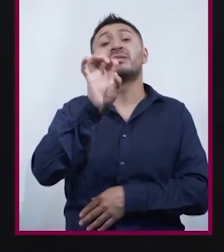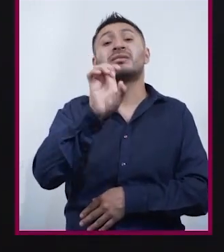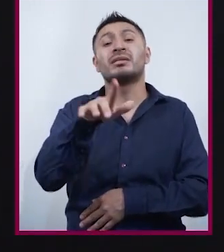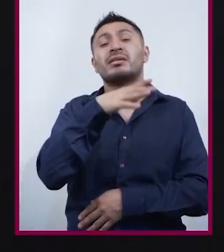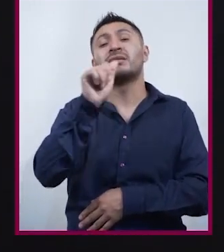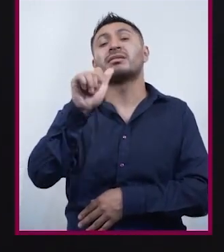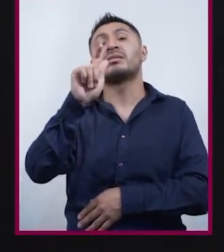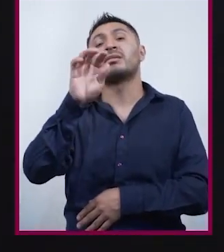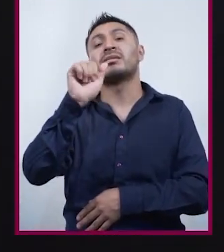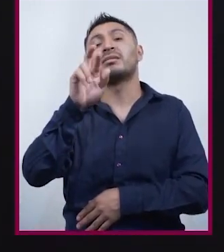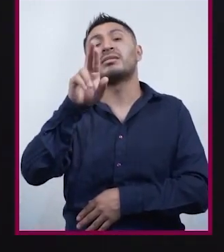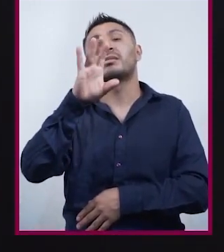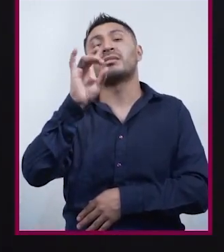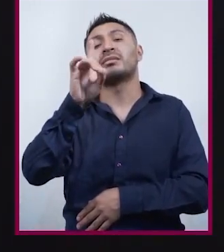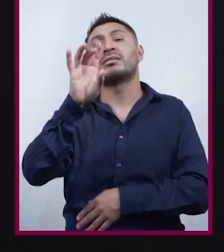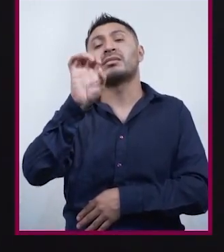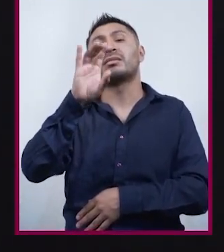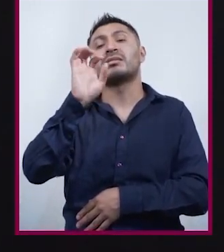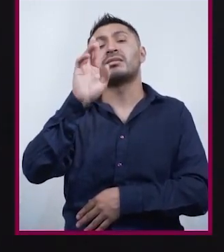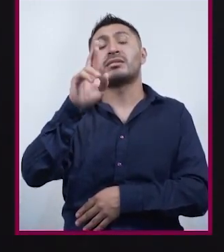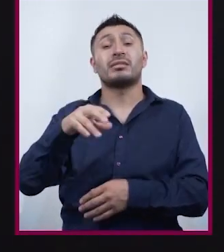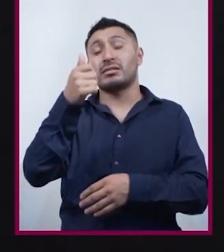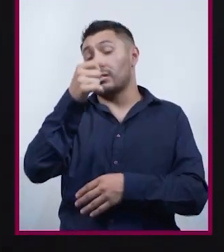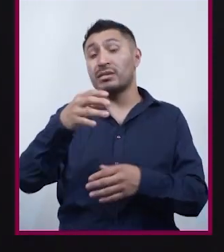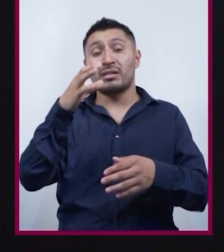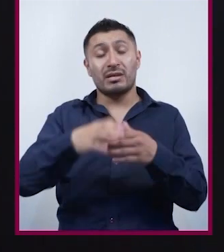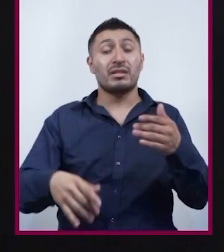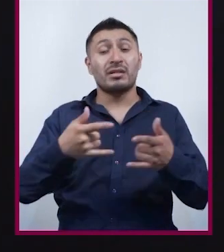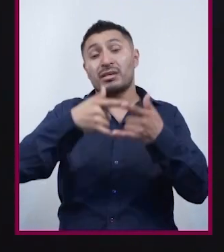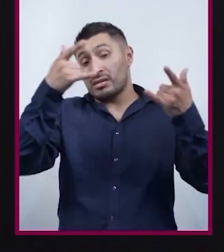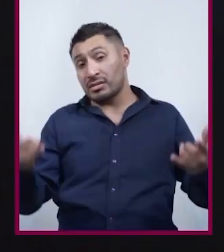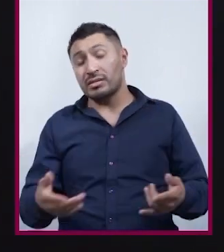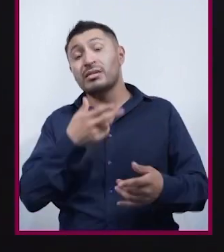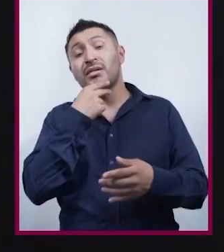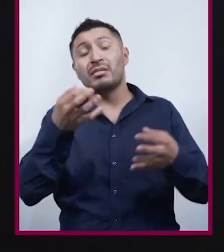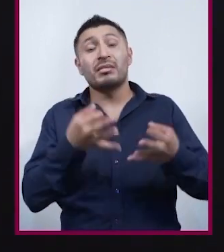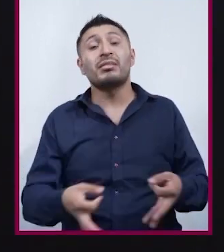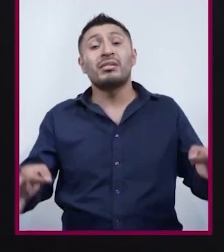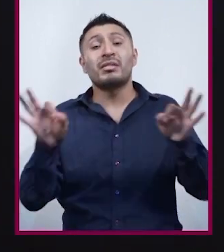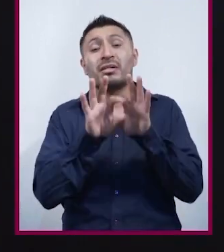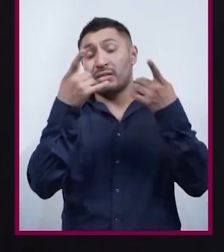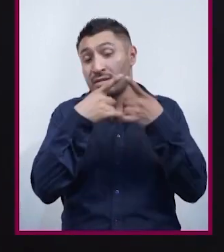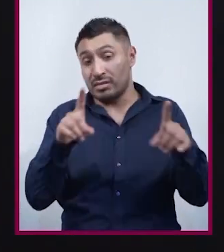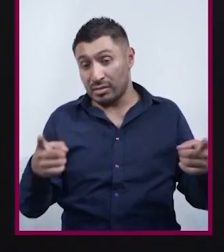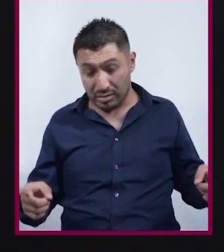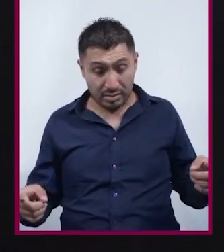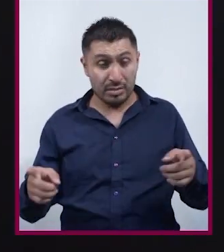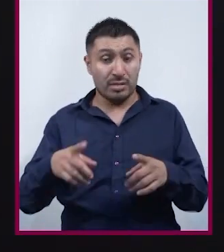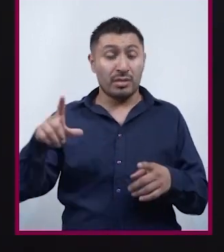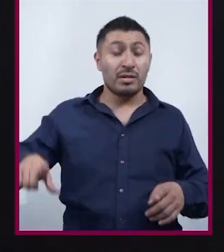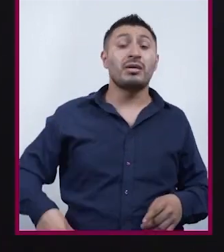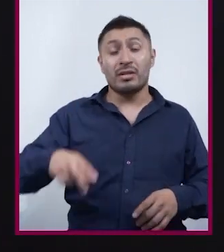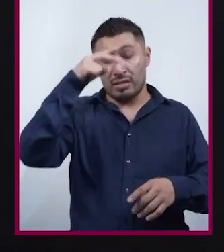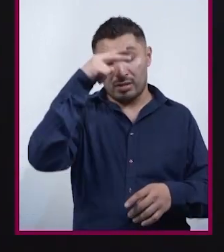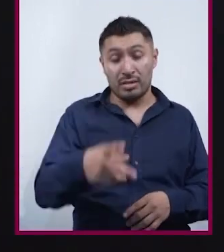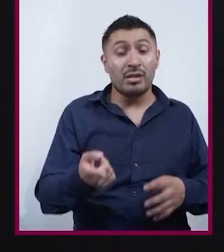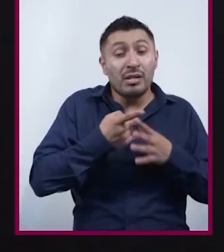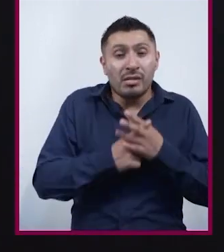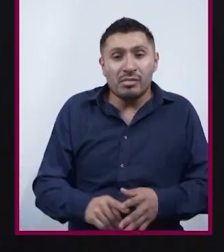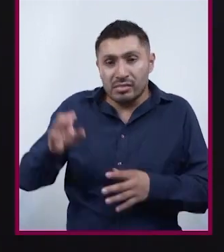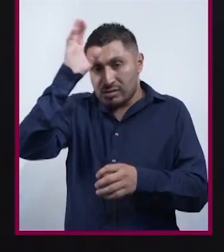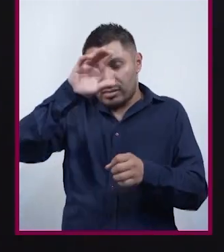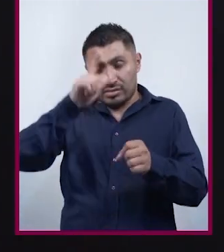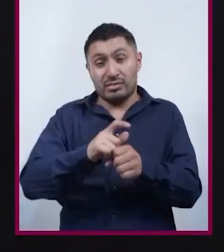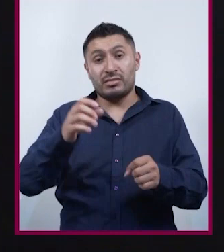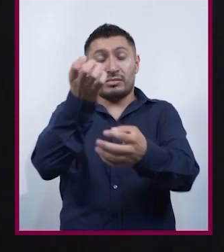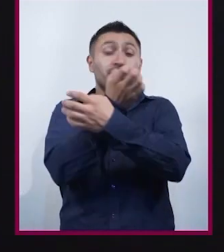del atardecer. Así terminó la odisea del Ulises criollo, un hombre fundamental en el desarrollo del Estado mexicano a partir